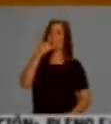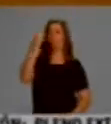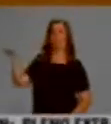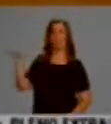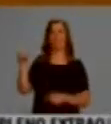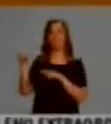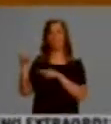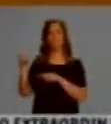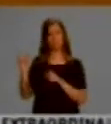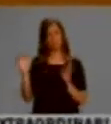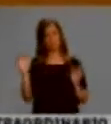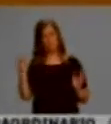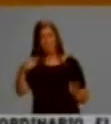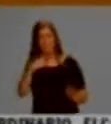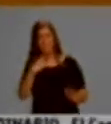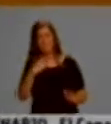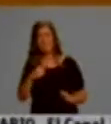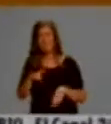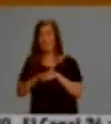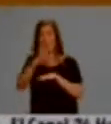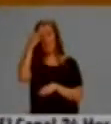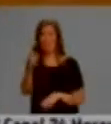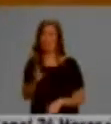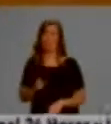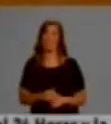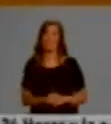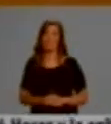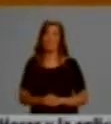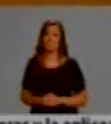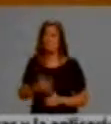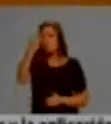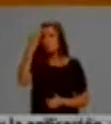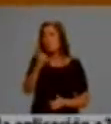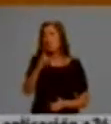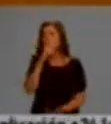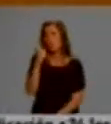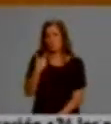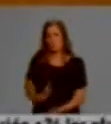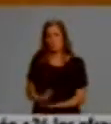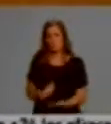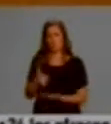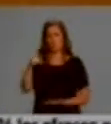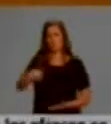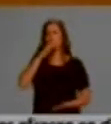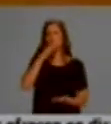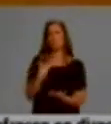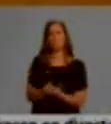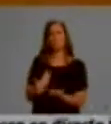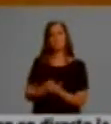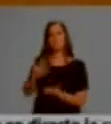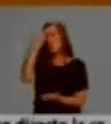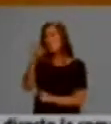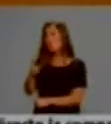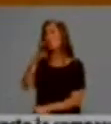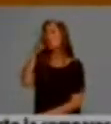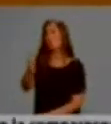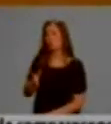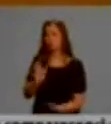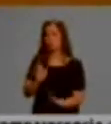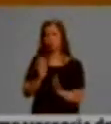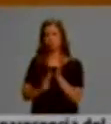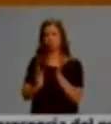Pues bien, no le podemos creer. Y le voy a demostrar a lo largo de mi intervención por qué no le podemos